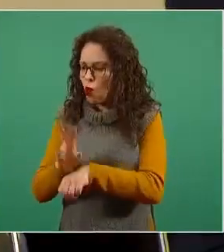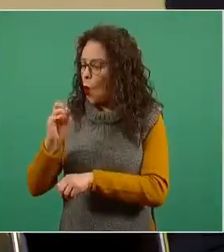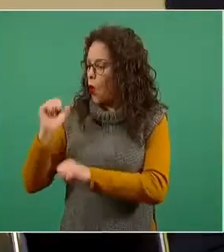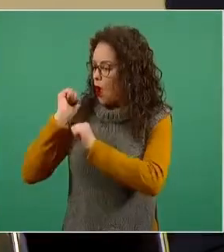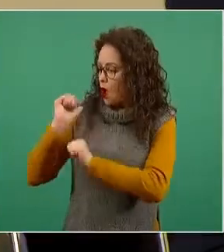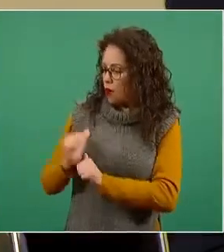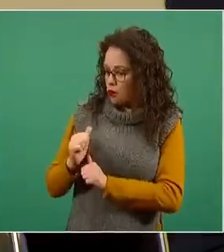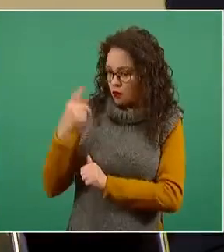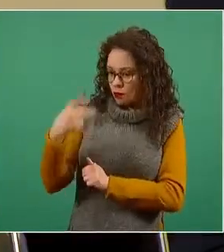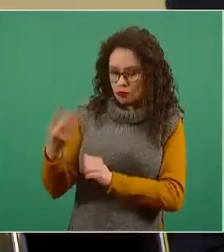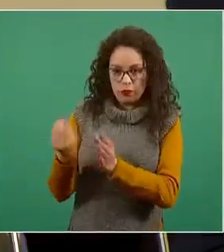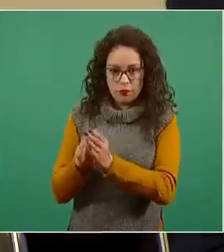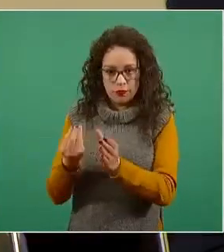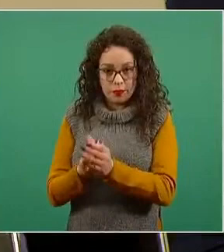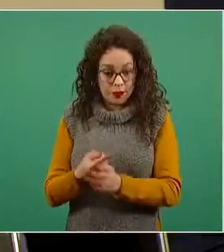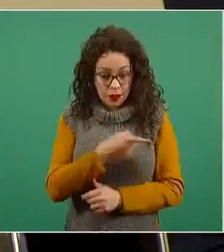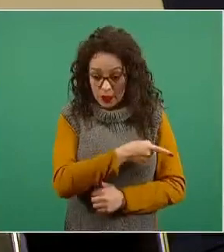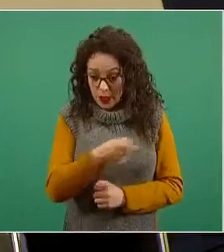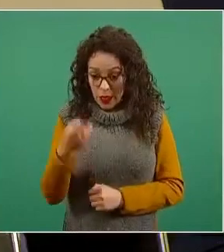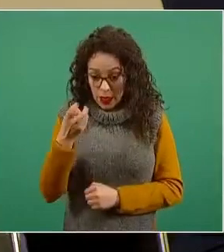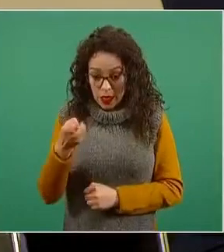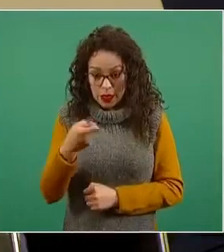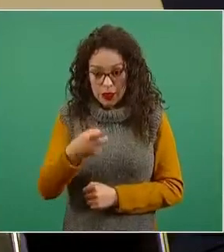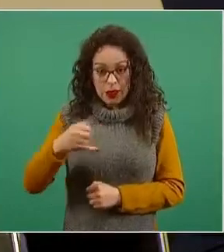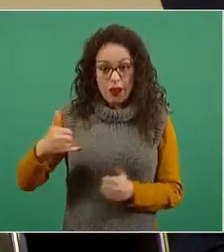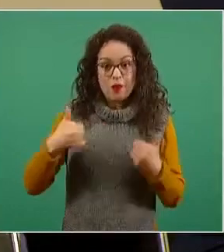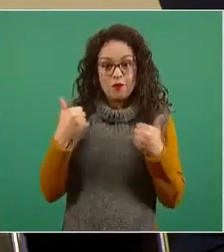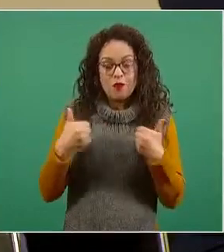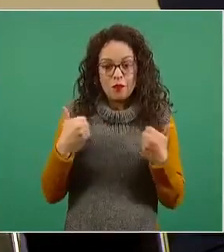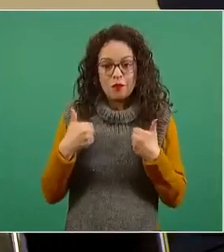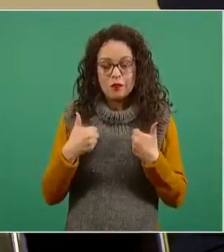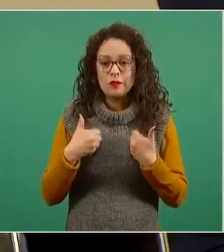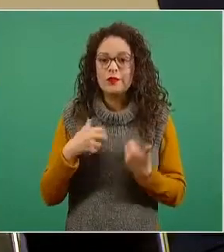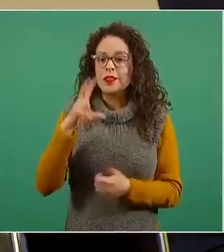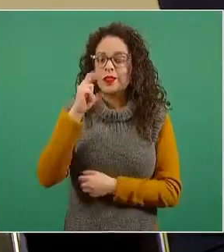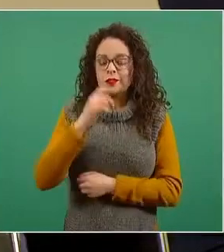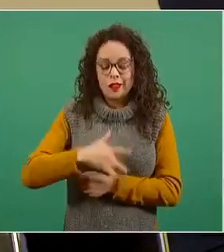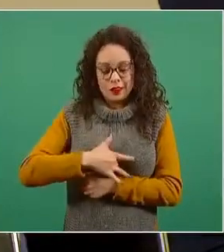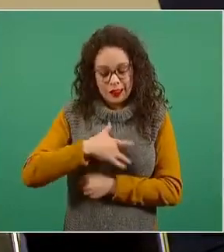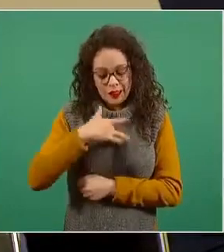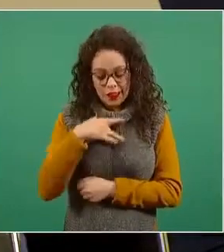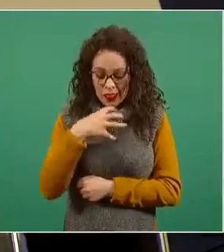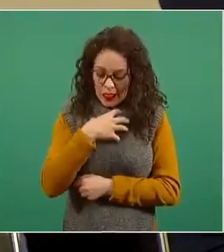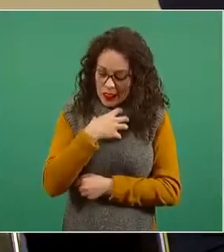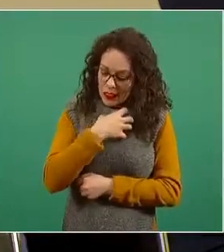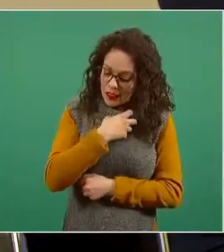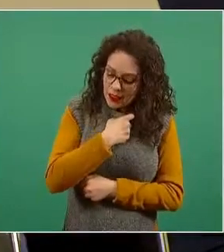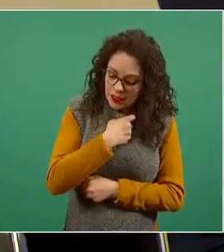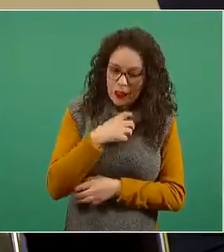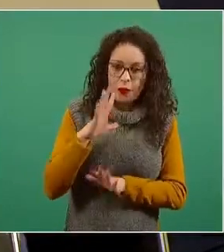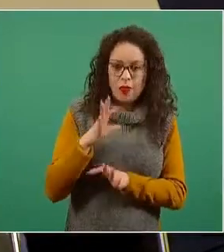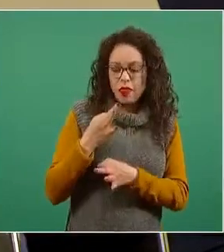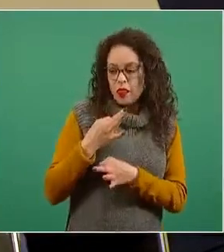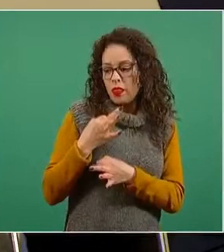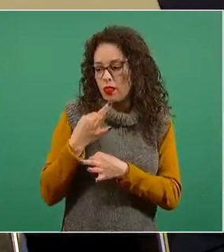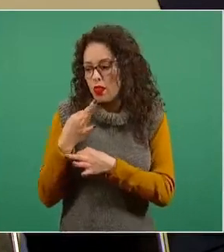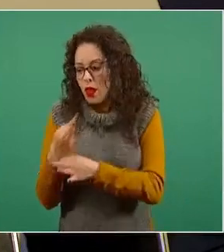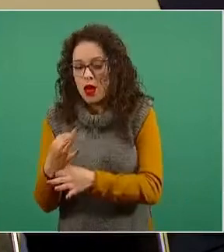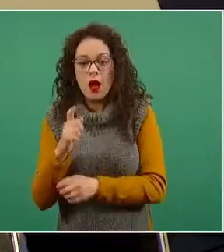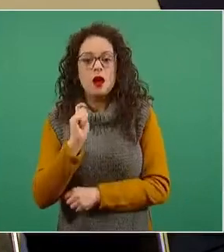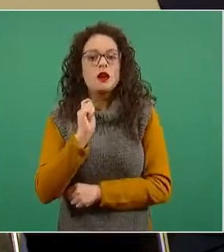jóvenes talentosos y entusiastas pues no les gane el corazón político y vayan a caer en la tentación de